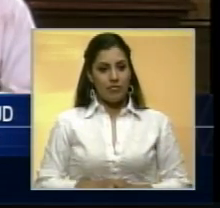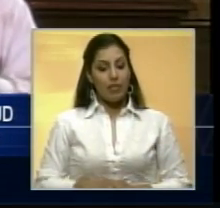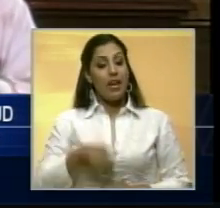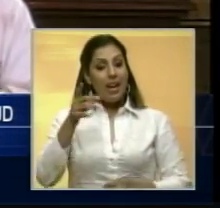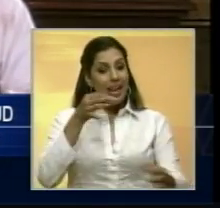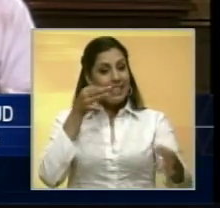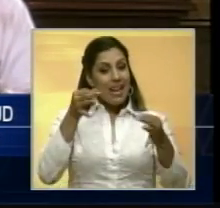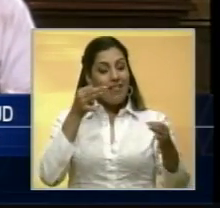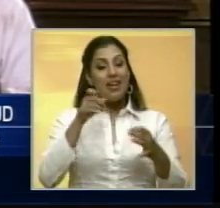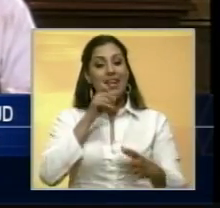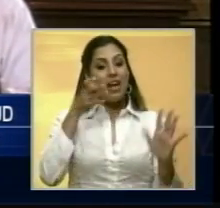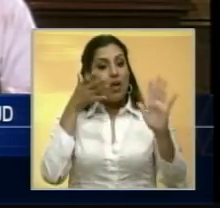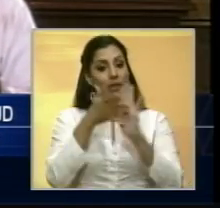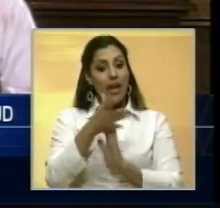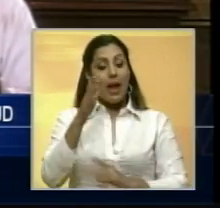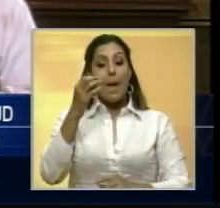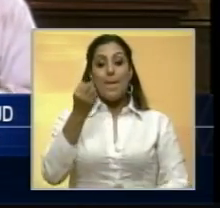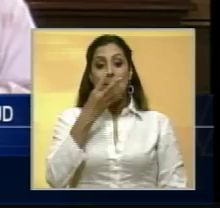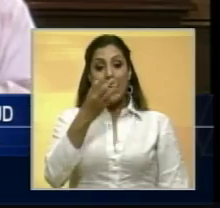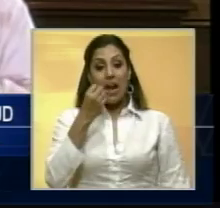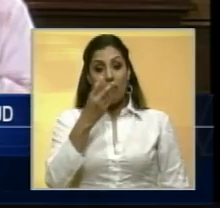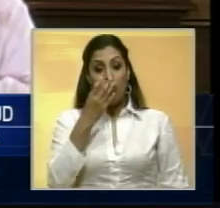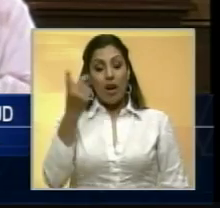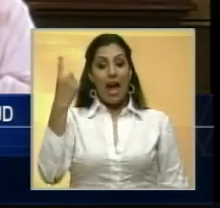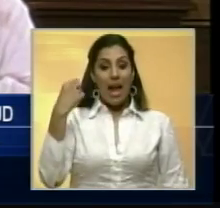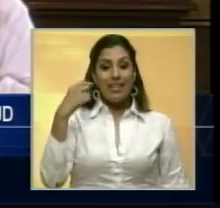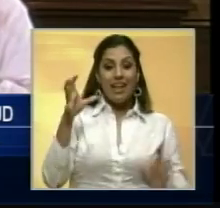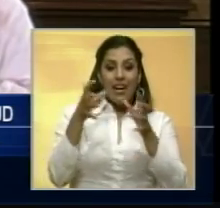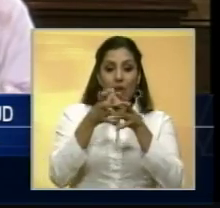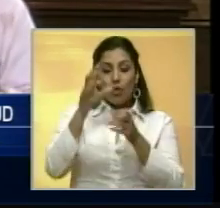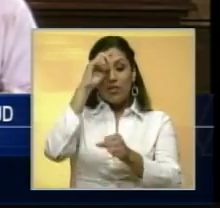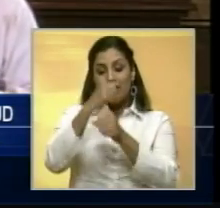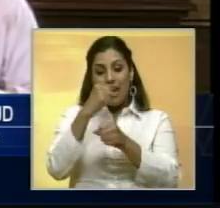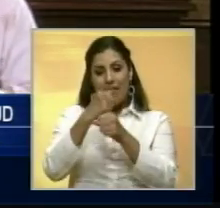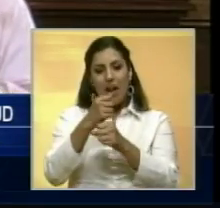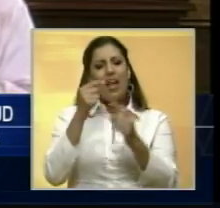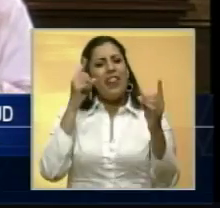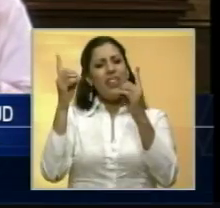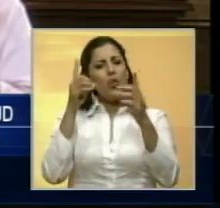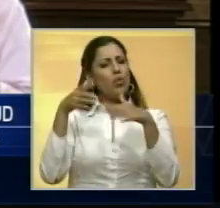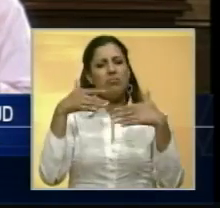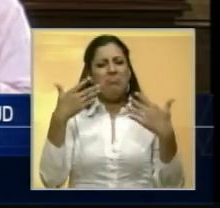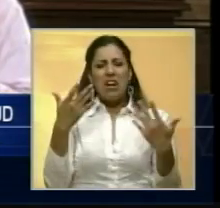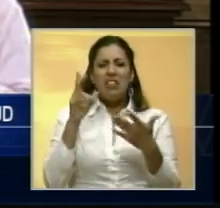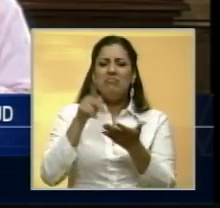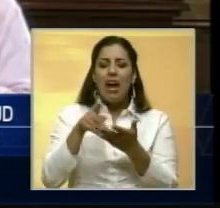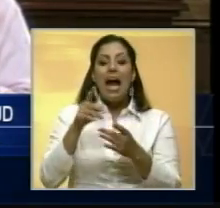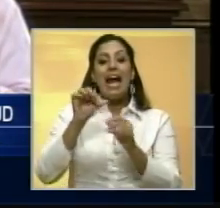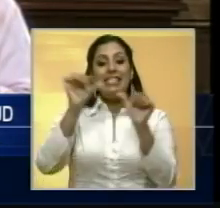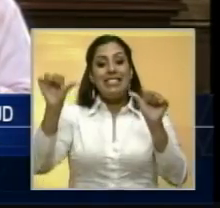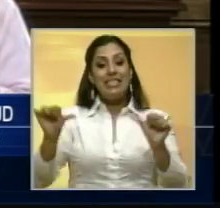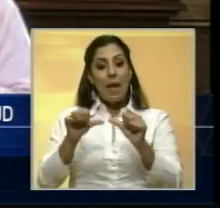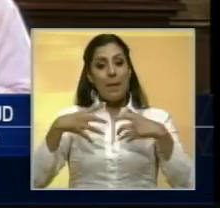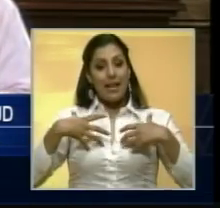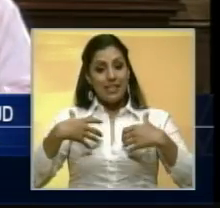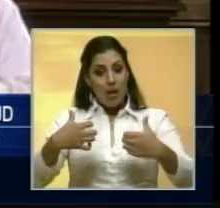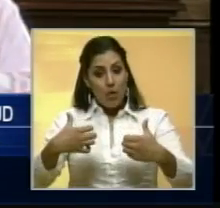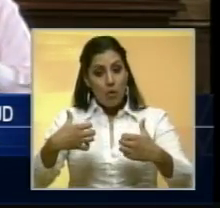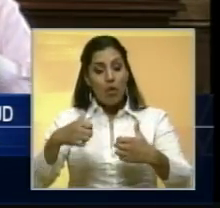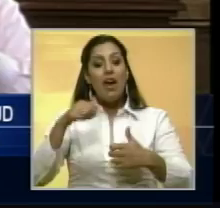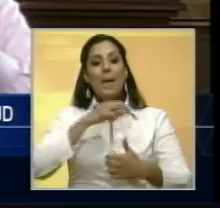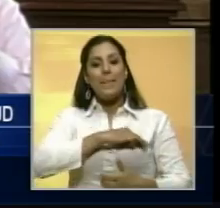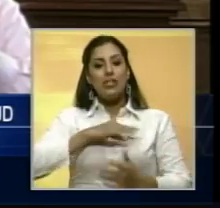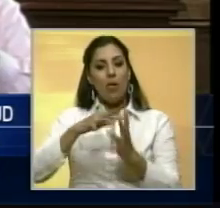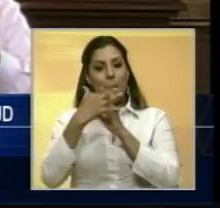Estas declaraciones se las ofreció desde el Palacio de Miraflores en una reunión de trabajo en la que discutió lo relacionado al sistema público de salud a través de la